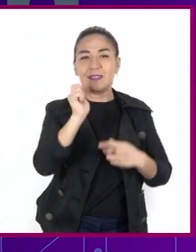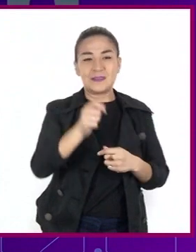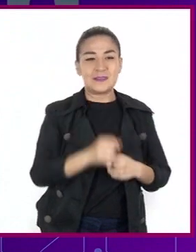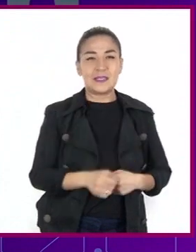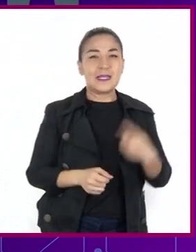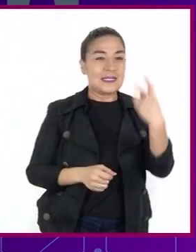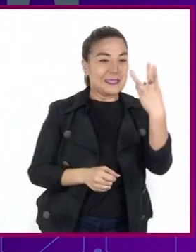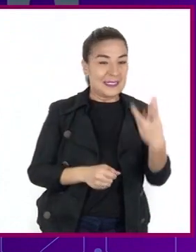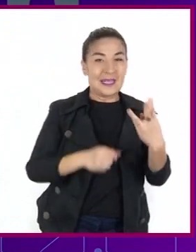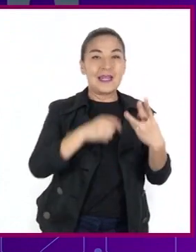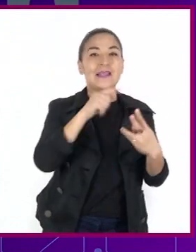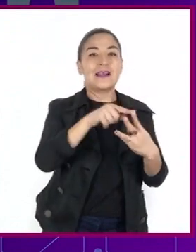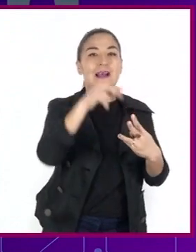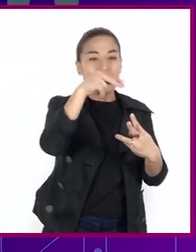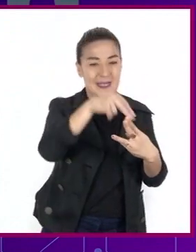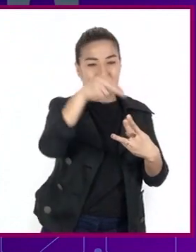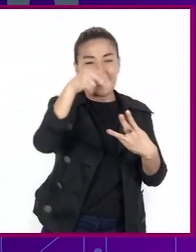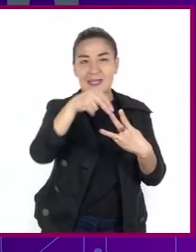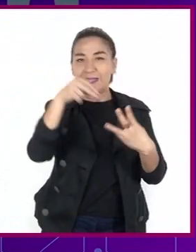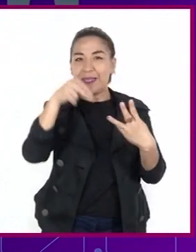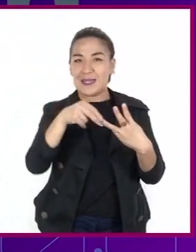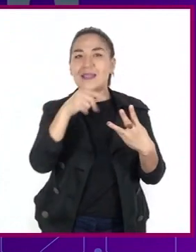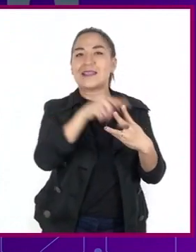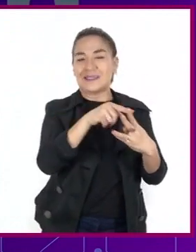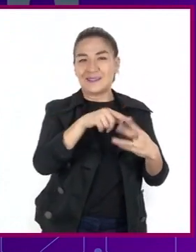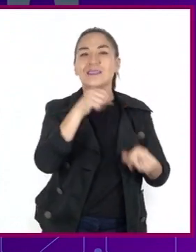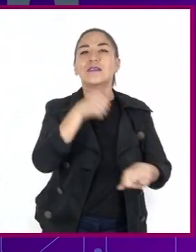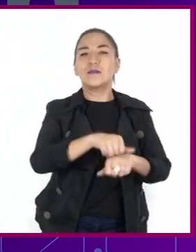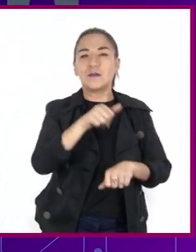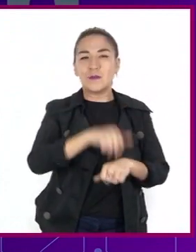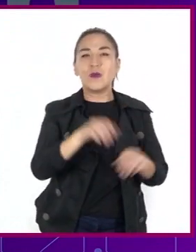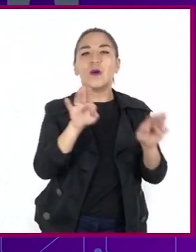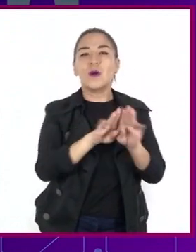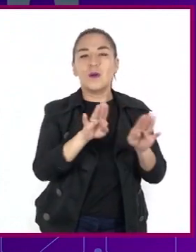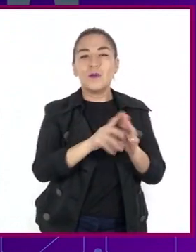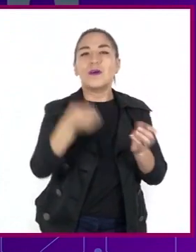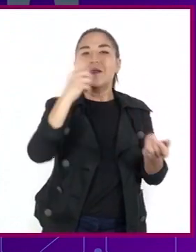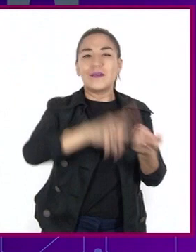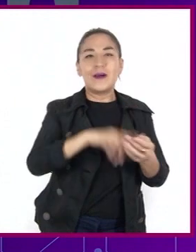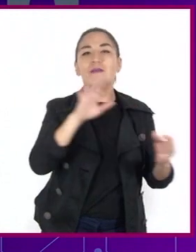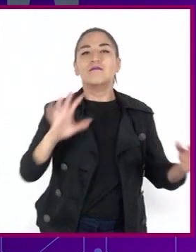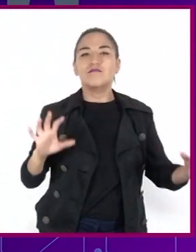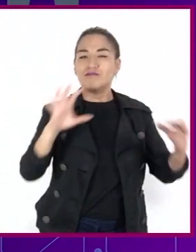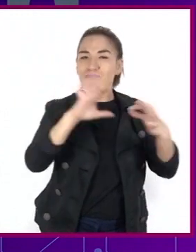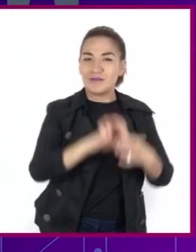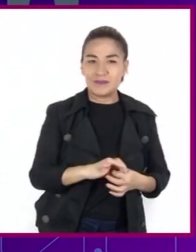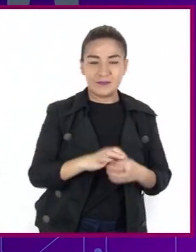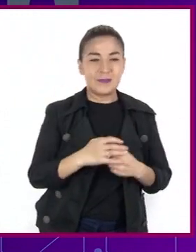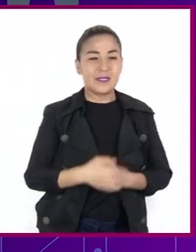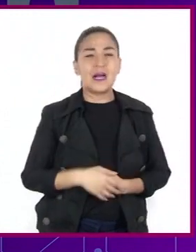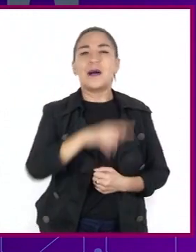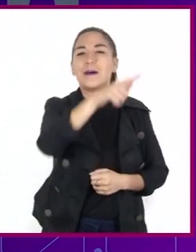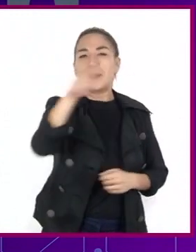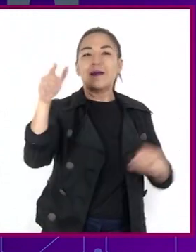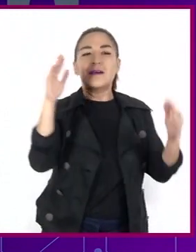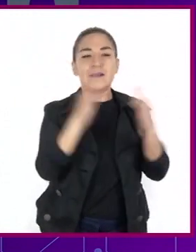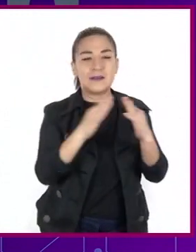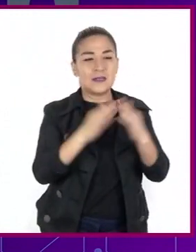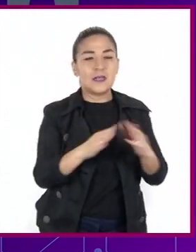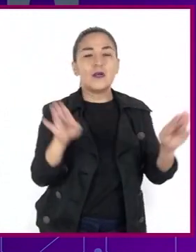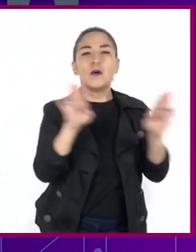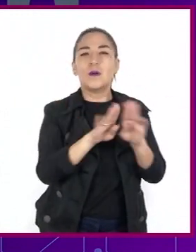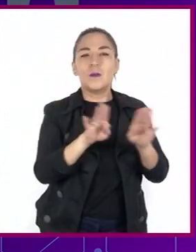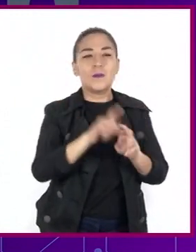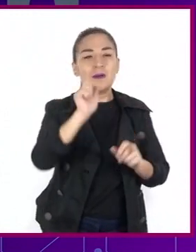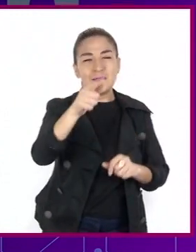3 letras n. Ahora debemos pensar una forma diferente de unir esas partes. Allá en casa, ¿tienen alguna